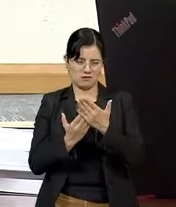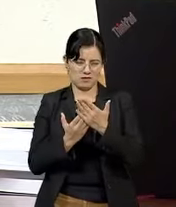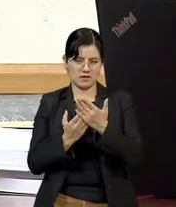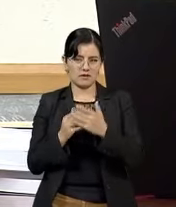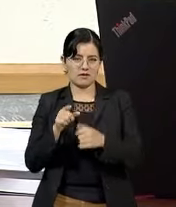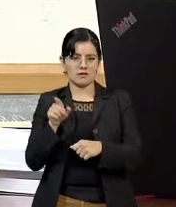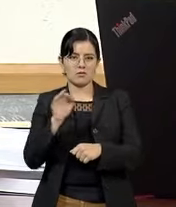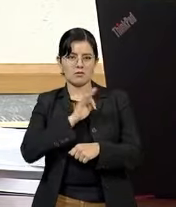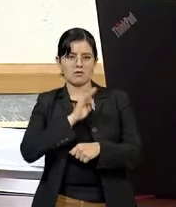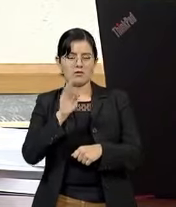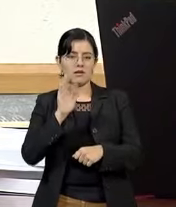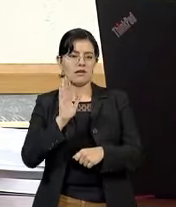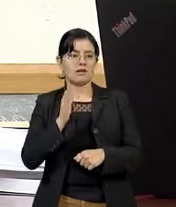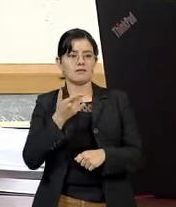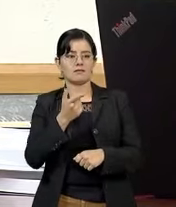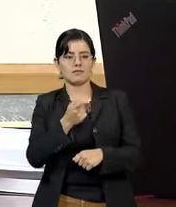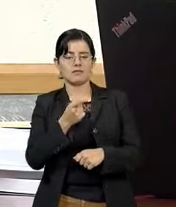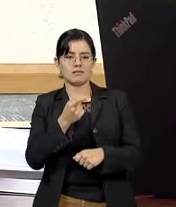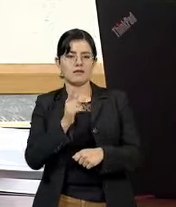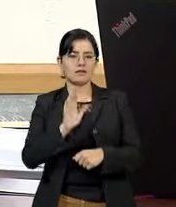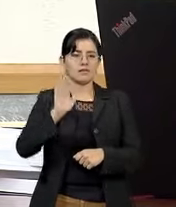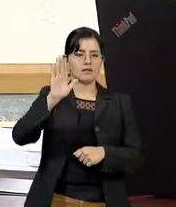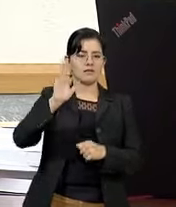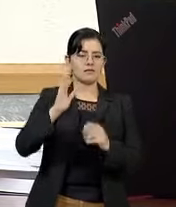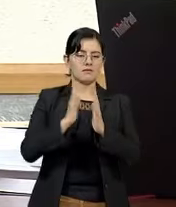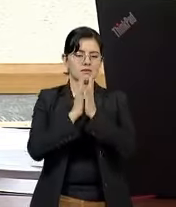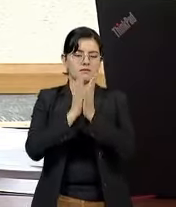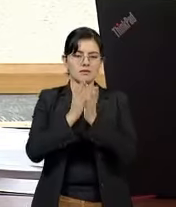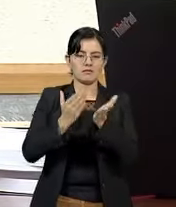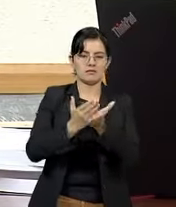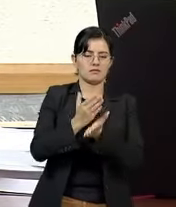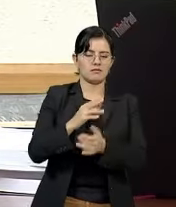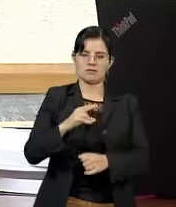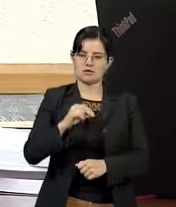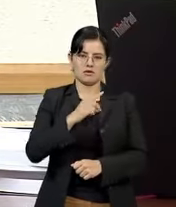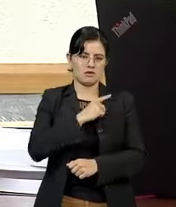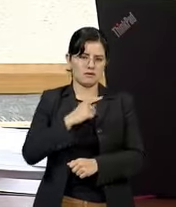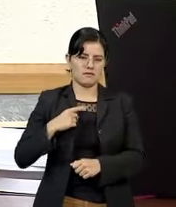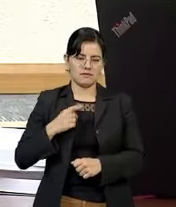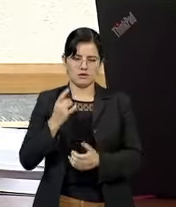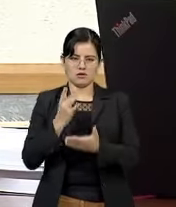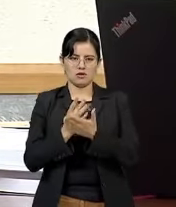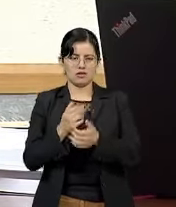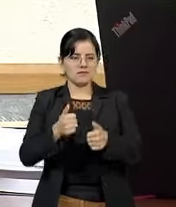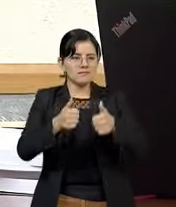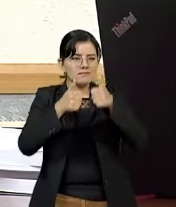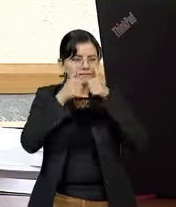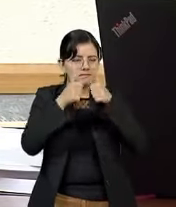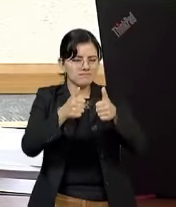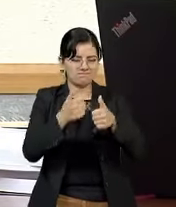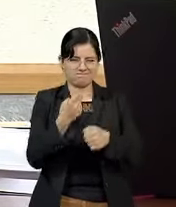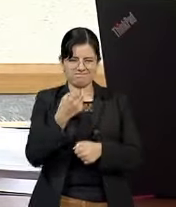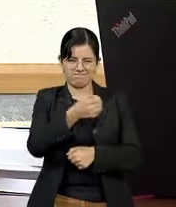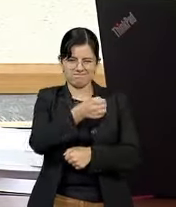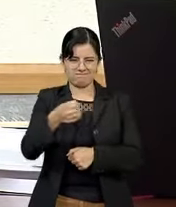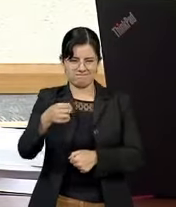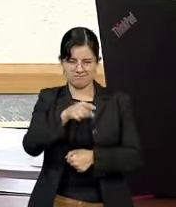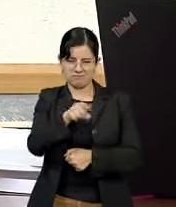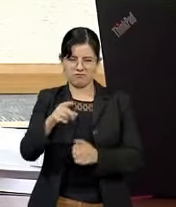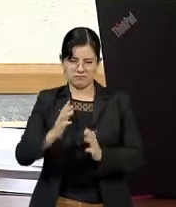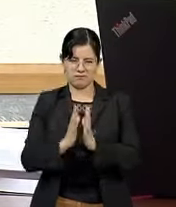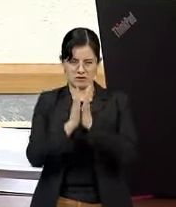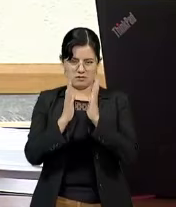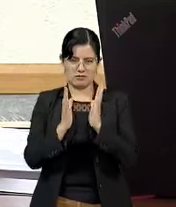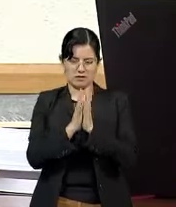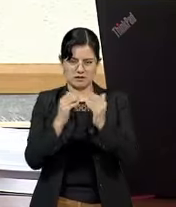mociones al orador solamente es la escucha solo para eh dejar Clara la participación y que no se tome como